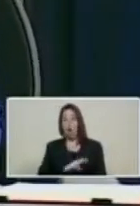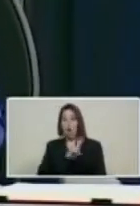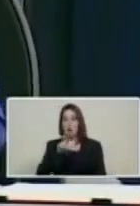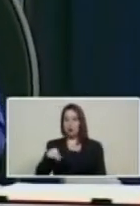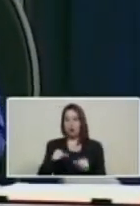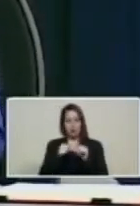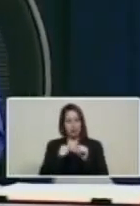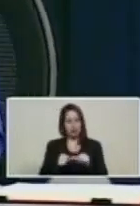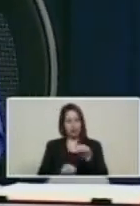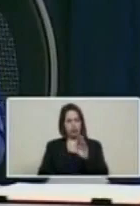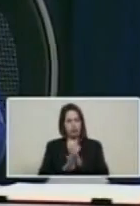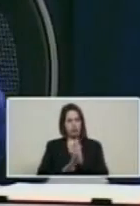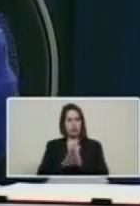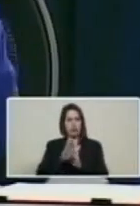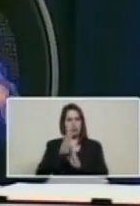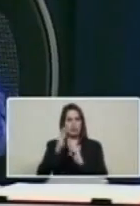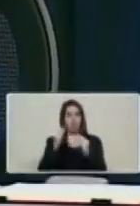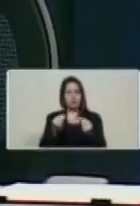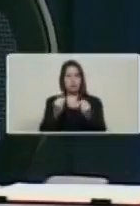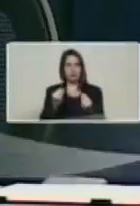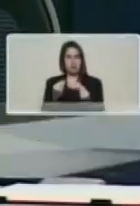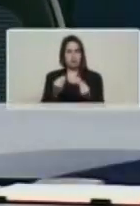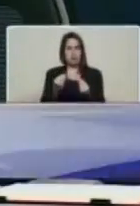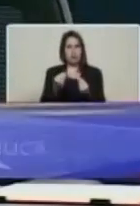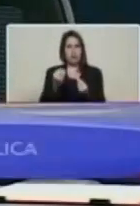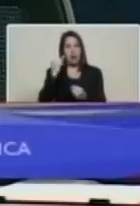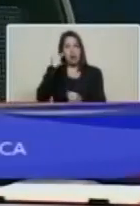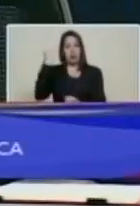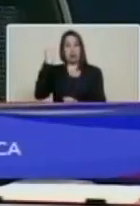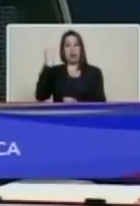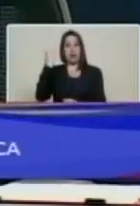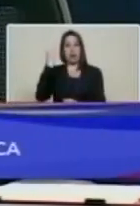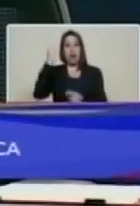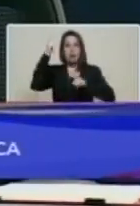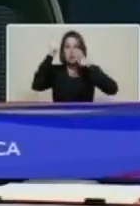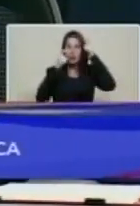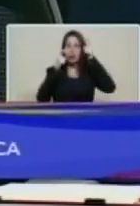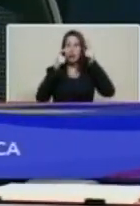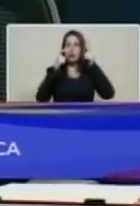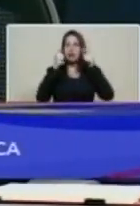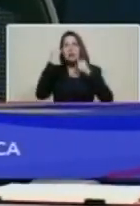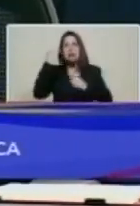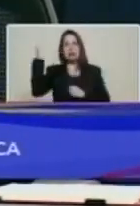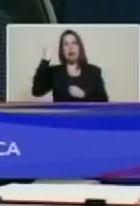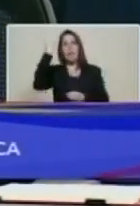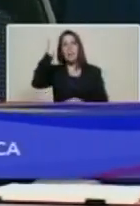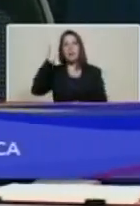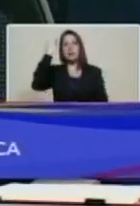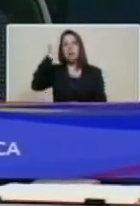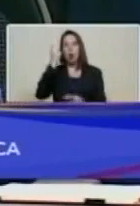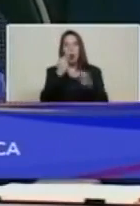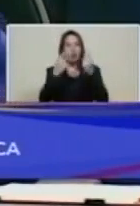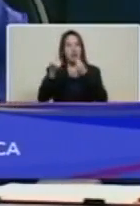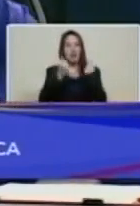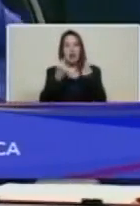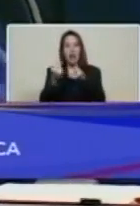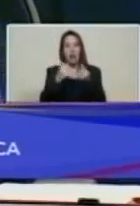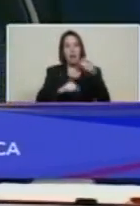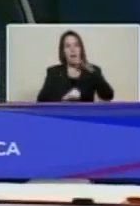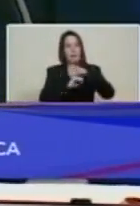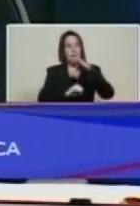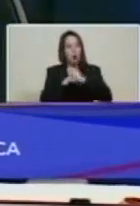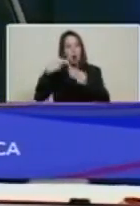el camino del comandante Hugo Chávez, que tuvo esta idea de tener una moneda basada en las poderosas reservas